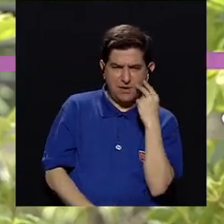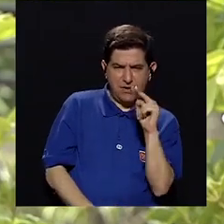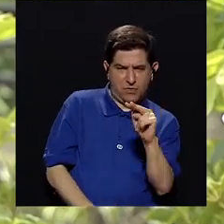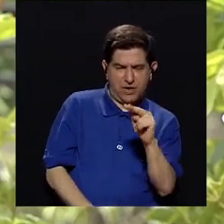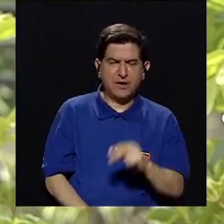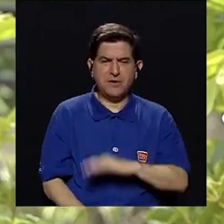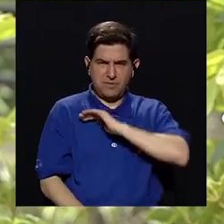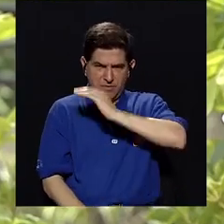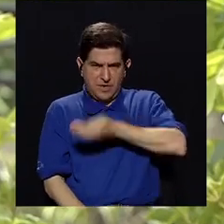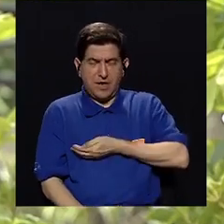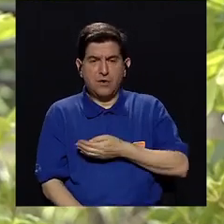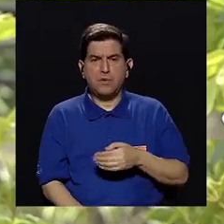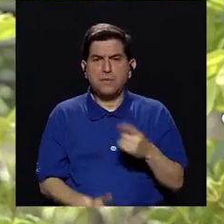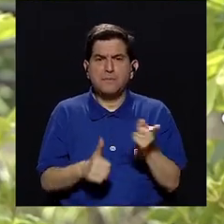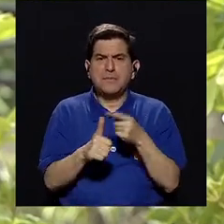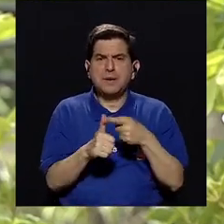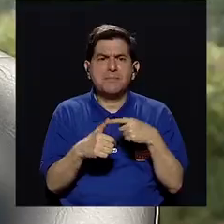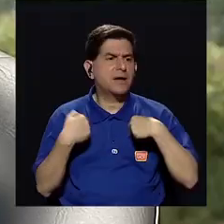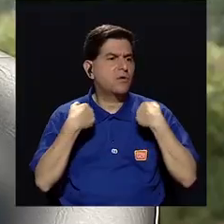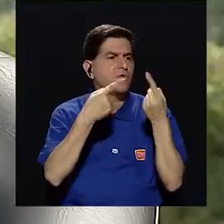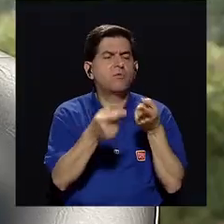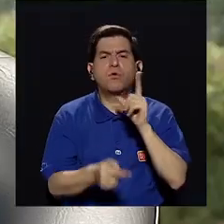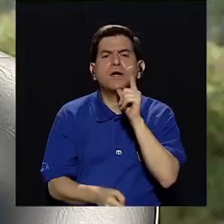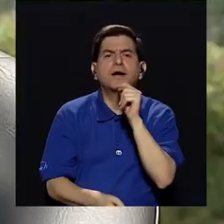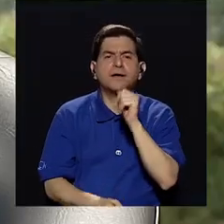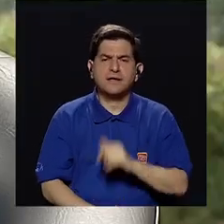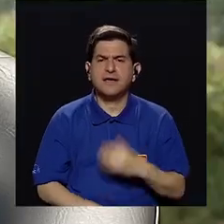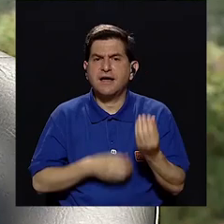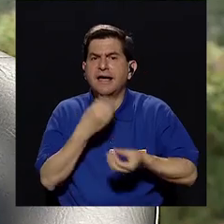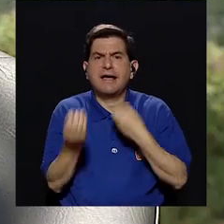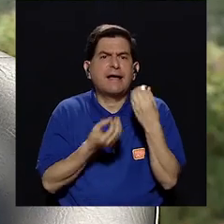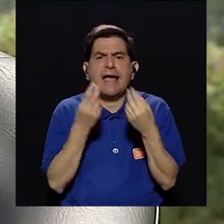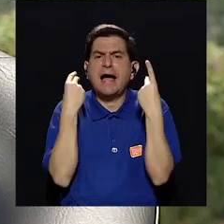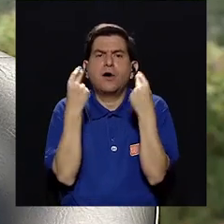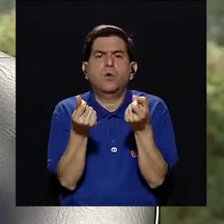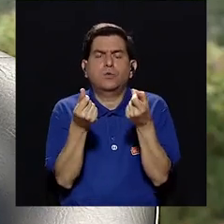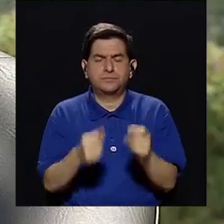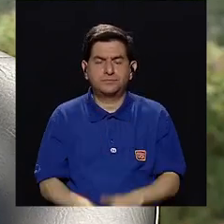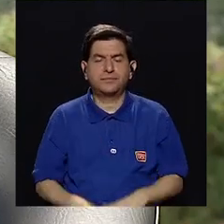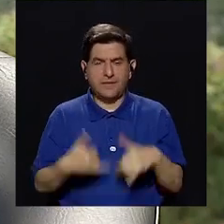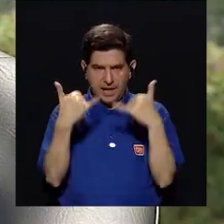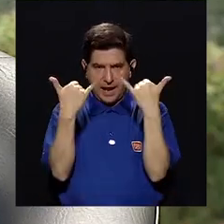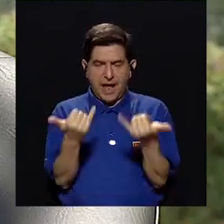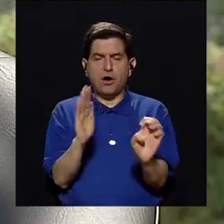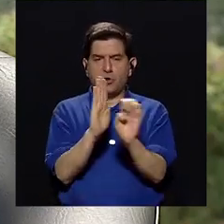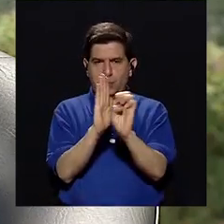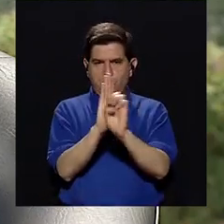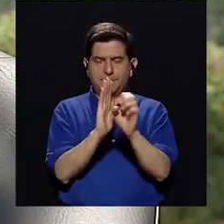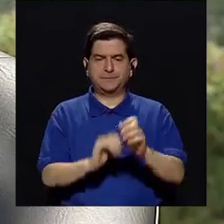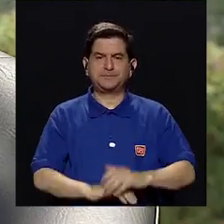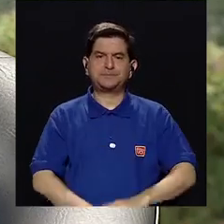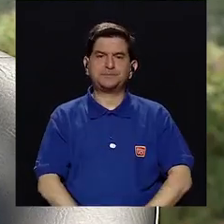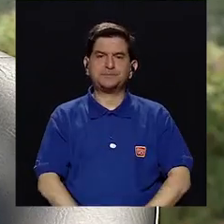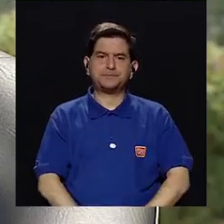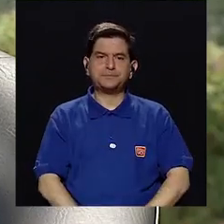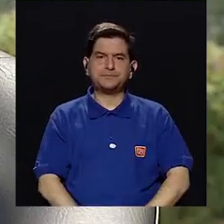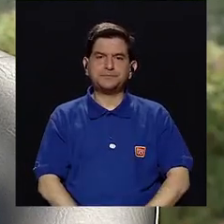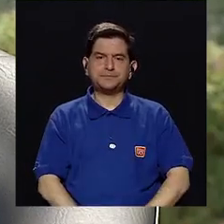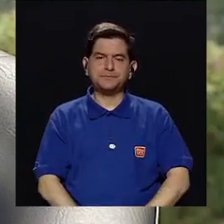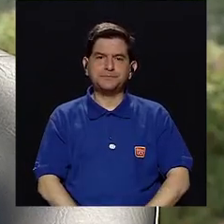hago que es lo primero que hago a dónde voy qué debo hacer inmediatamente bueno ahora por ejemplo